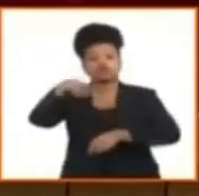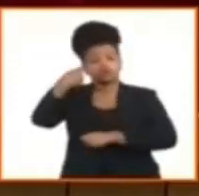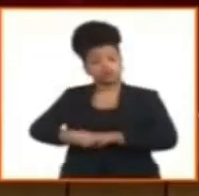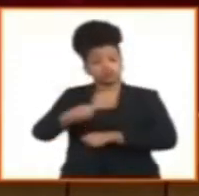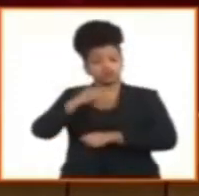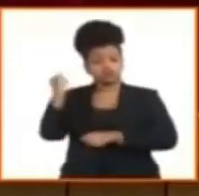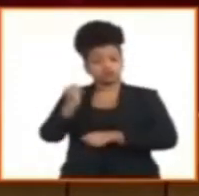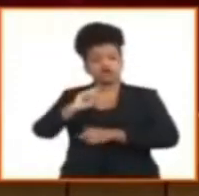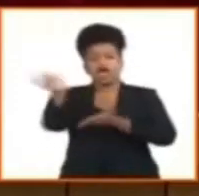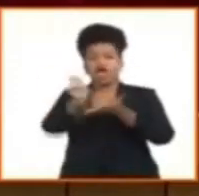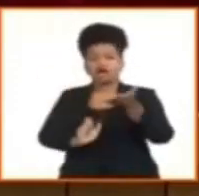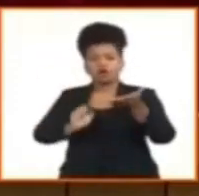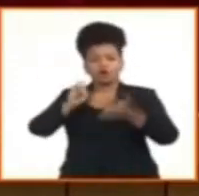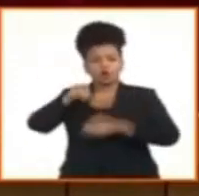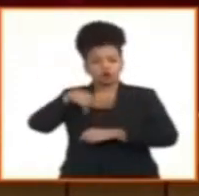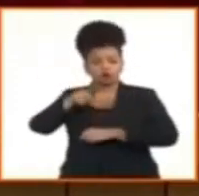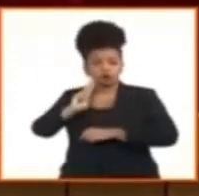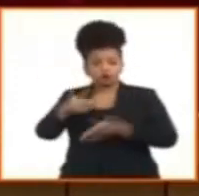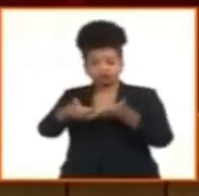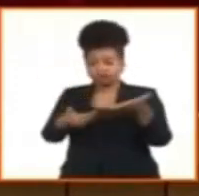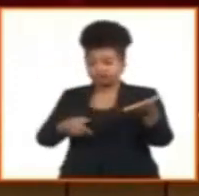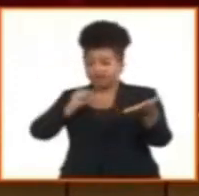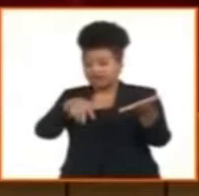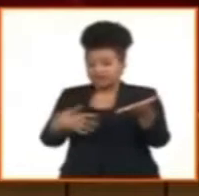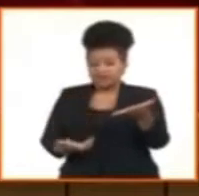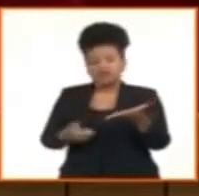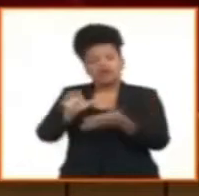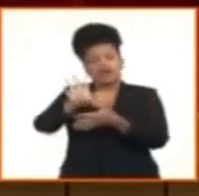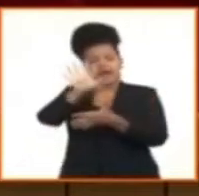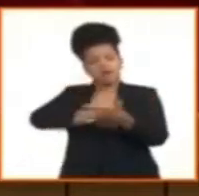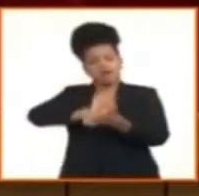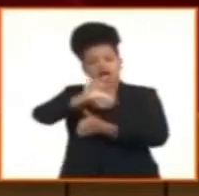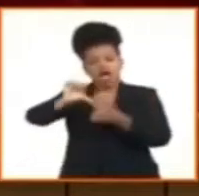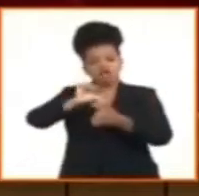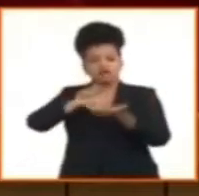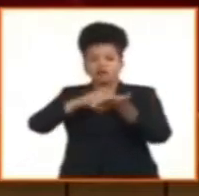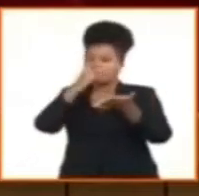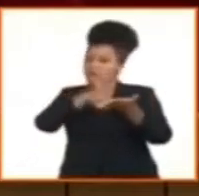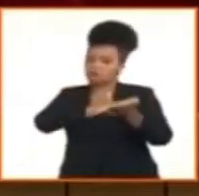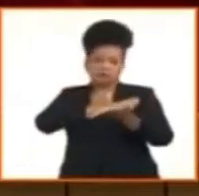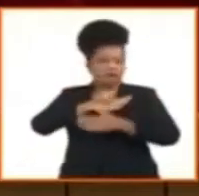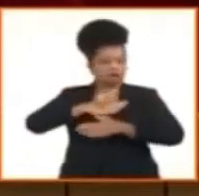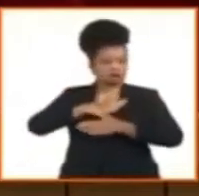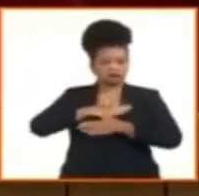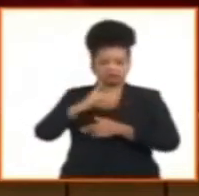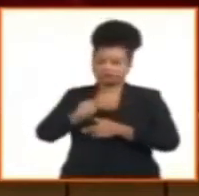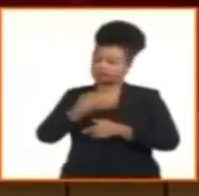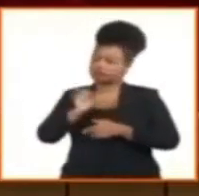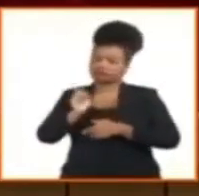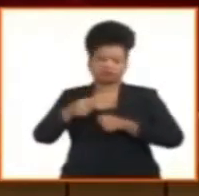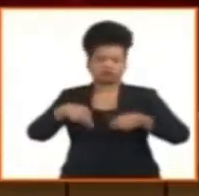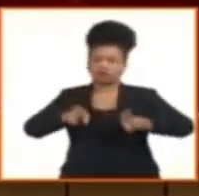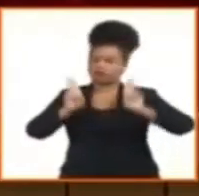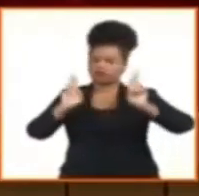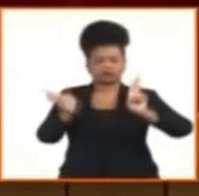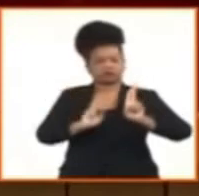Naciones Unidas y a la proclama de América Latina y el Caribe como zona de paz, Nos oponemos sin ambigüedades al uso